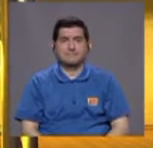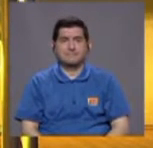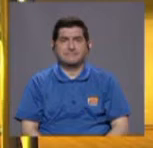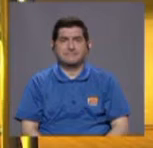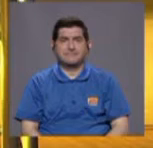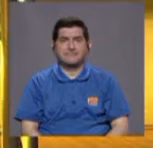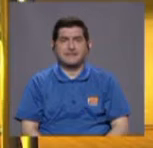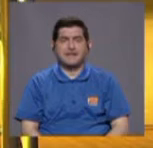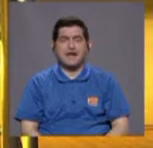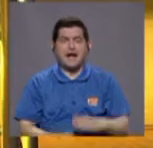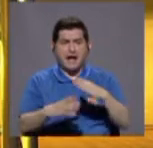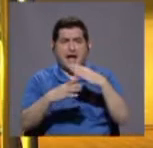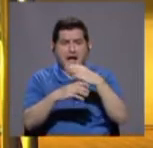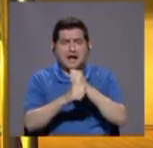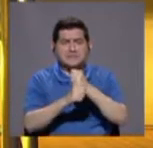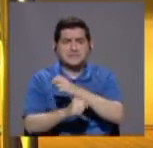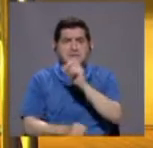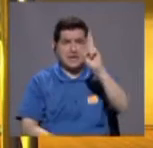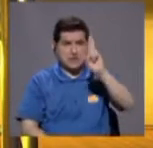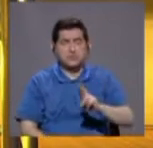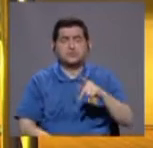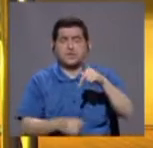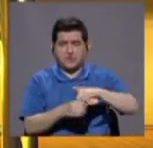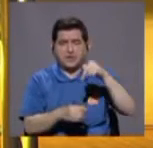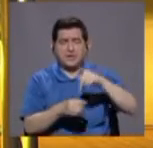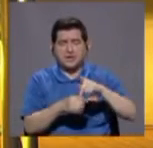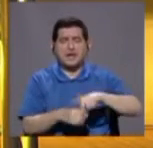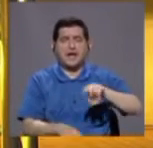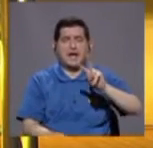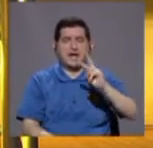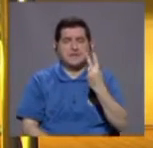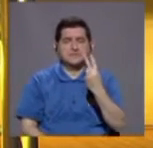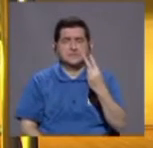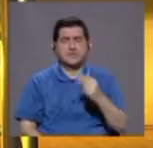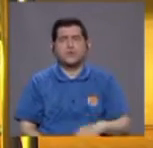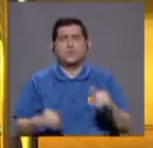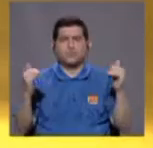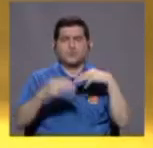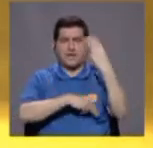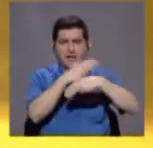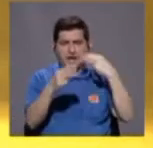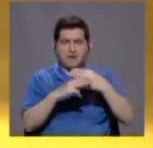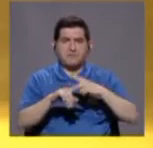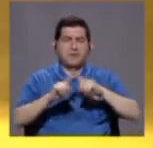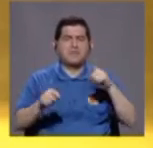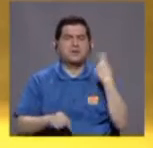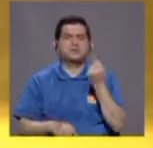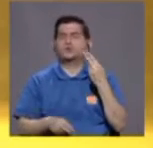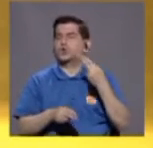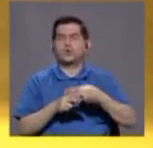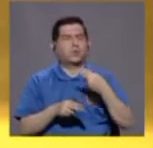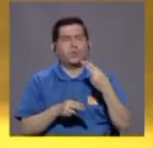hace que Costa Rica participe en la Segunda Guerra Mundial de manera básica, afortunadamente nominal.